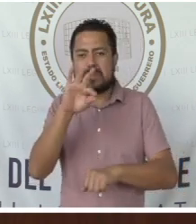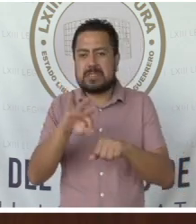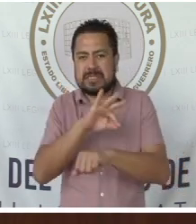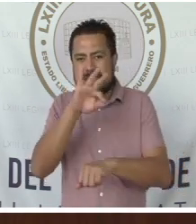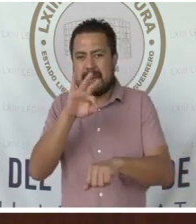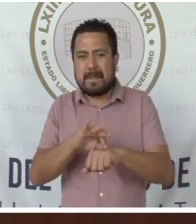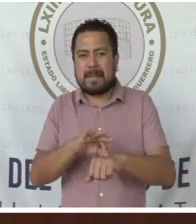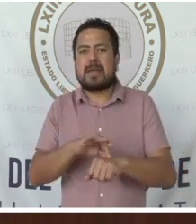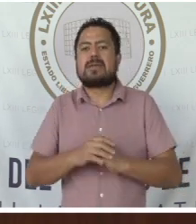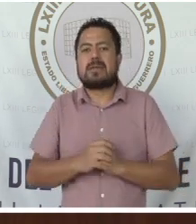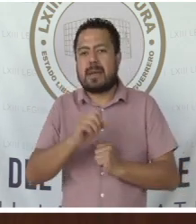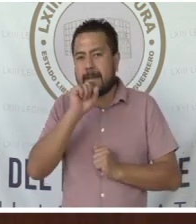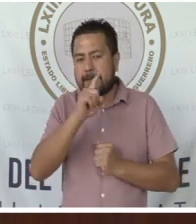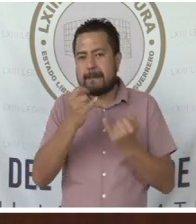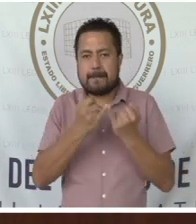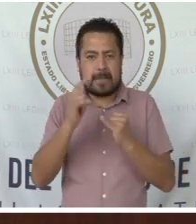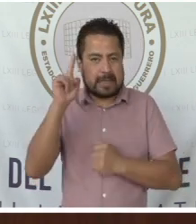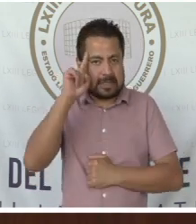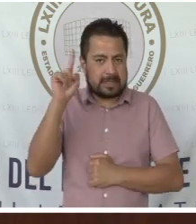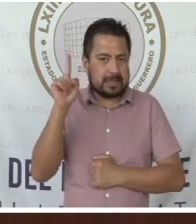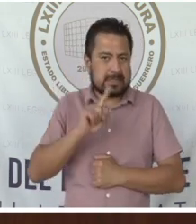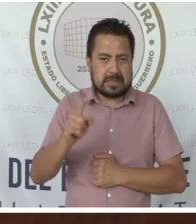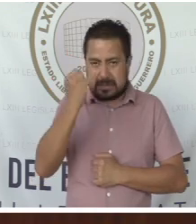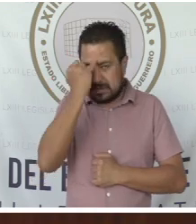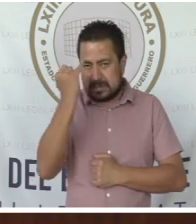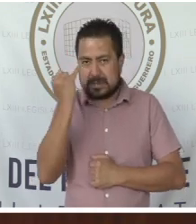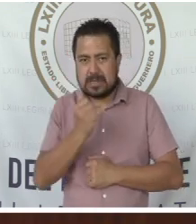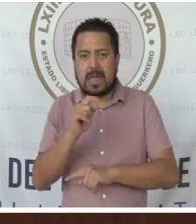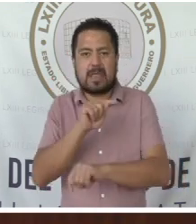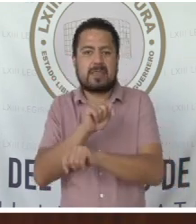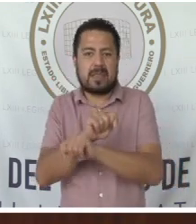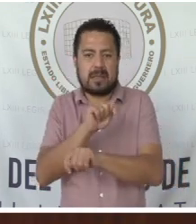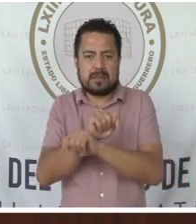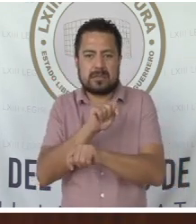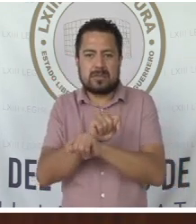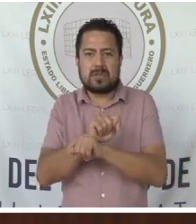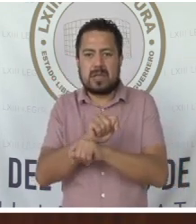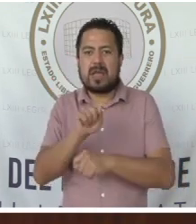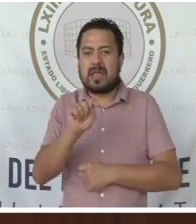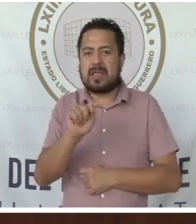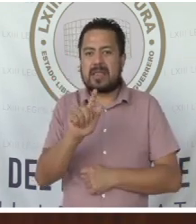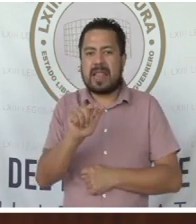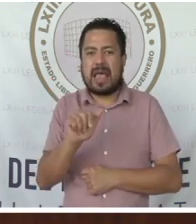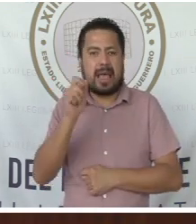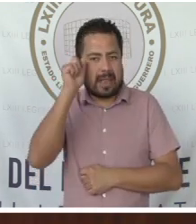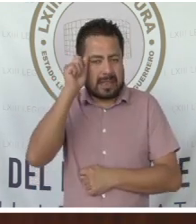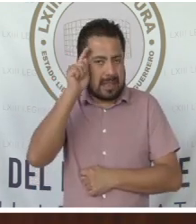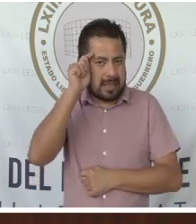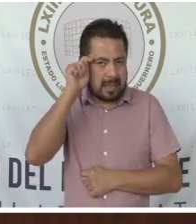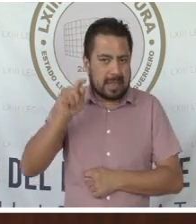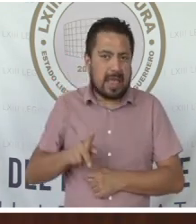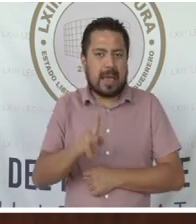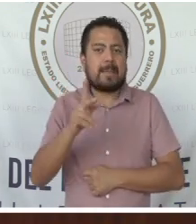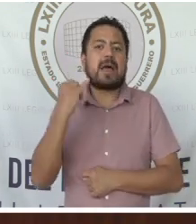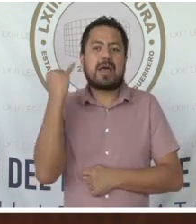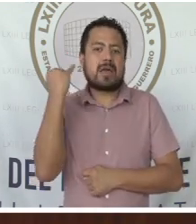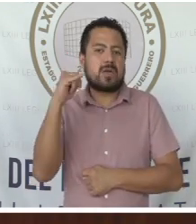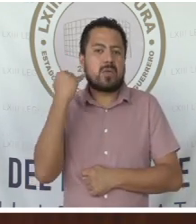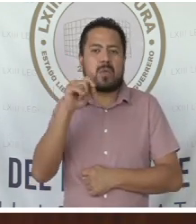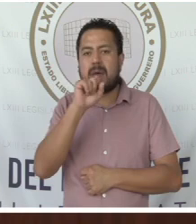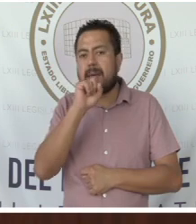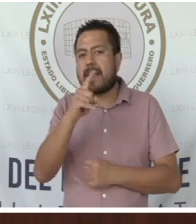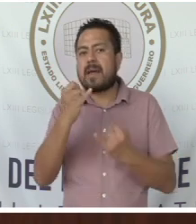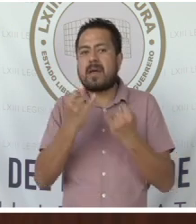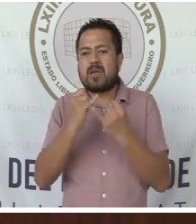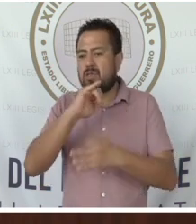Chilpancingo de los Bravo, Zihuatanejo de Azueta, Taxco de Alarcón, Tlapa de Comonfort, Iguala de la Independencia